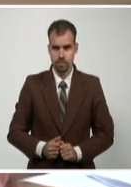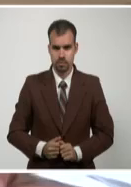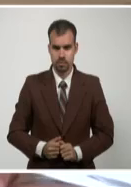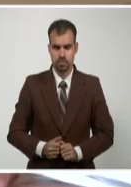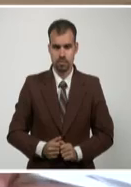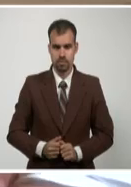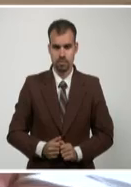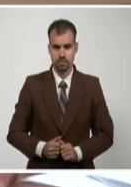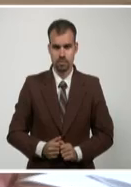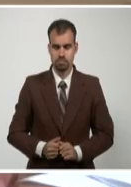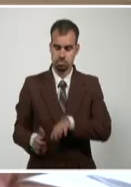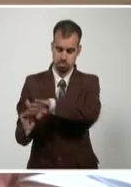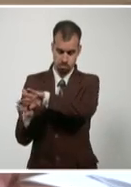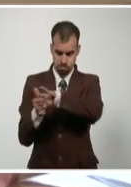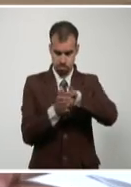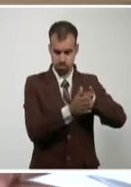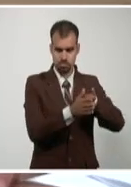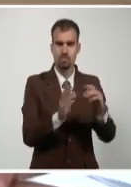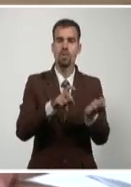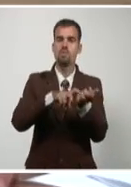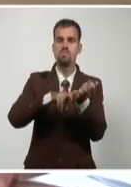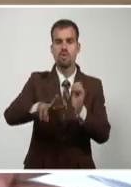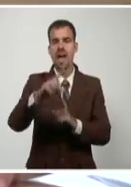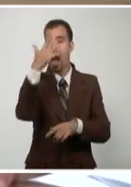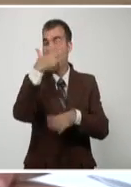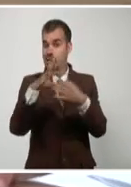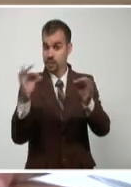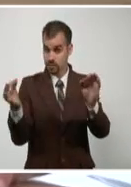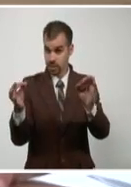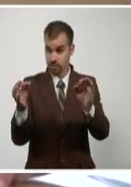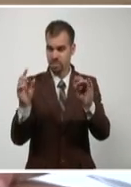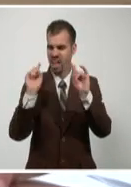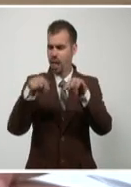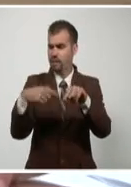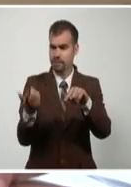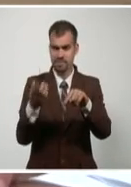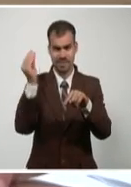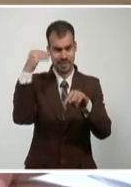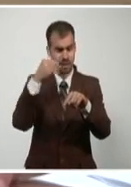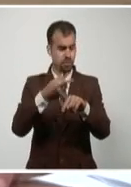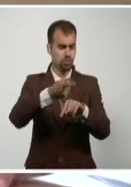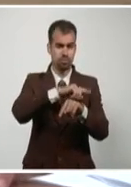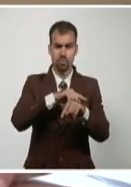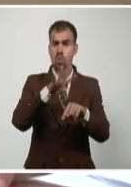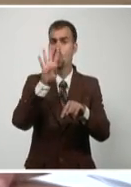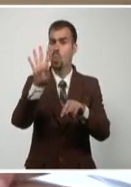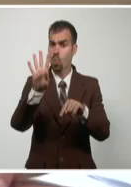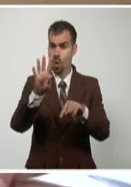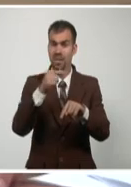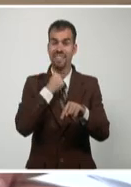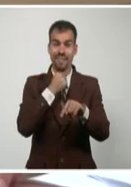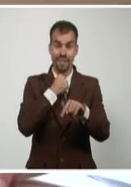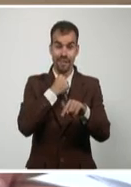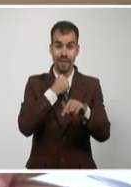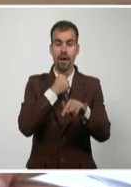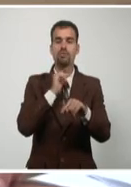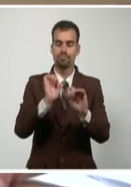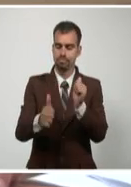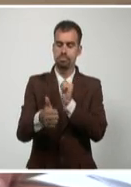Artemisa, que es una provincia que desde el día 4 pasó también a la fase 1 de la etapa de